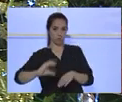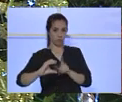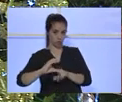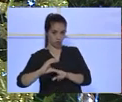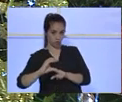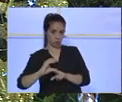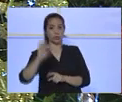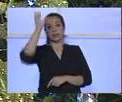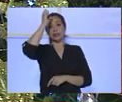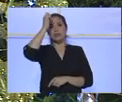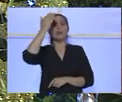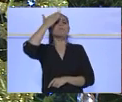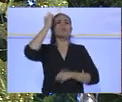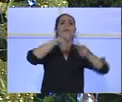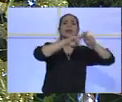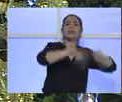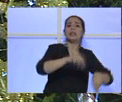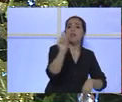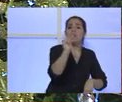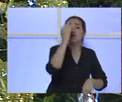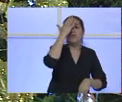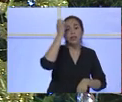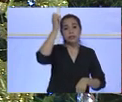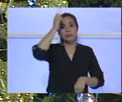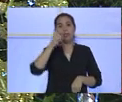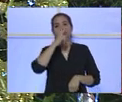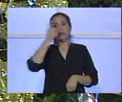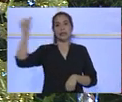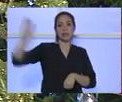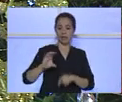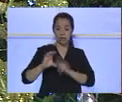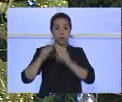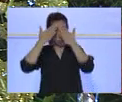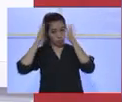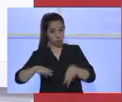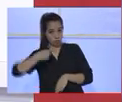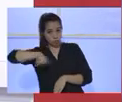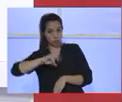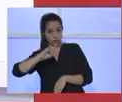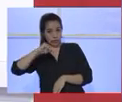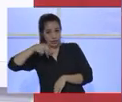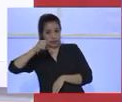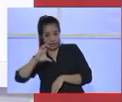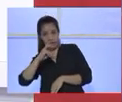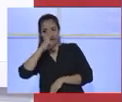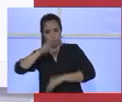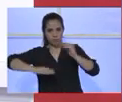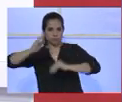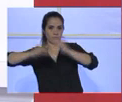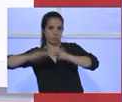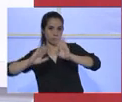perder autonomía sobre algo tan fundamental que incluso tiene que ver con la soberanía de nuestro país, presidente. Absolutamente. Aparte de la